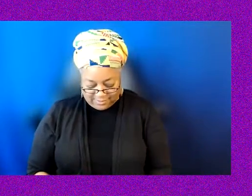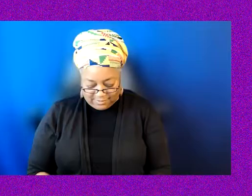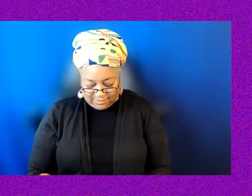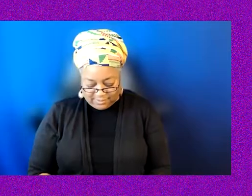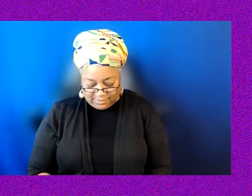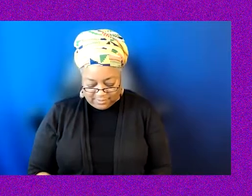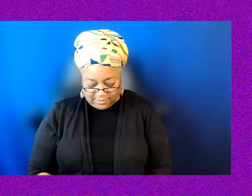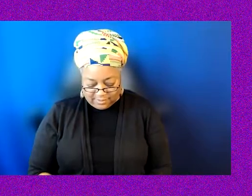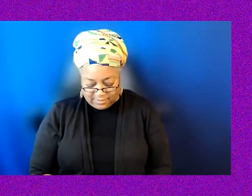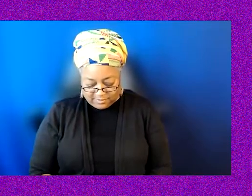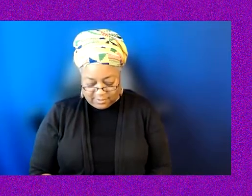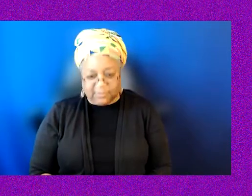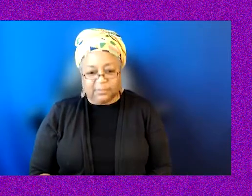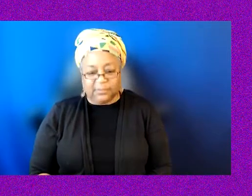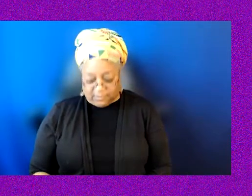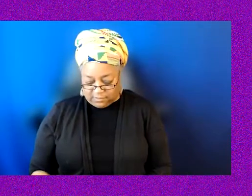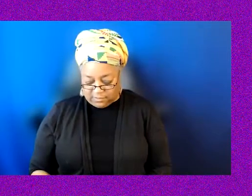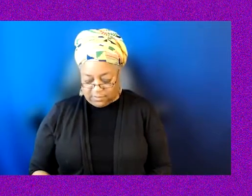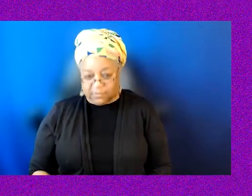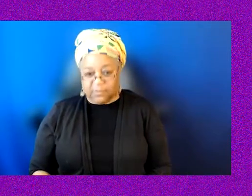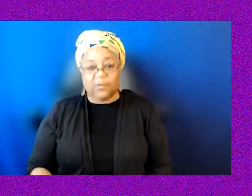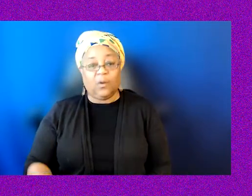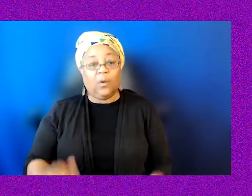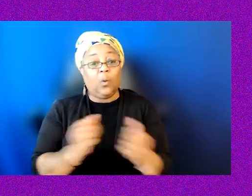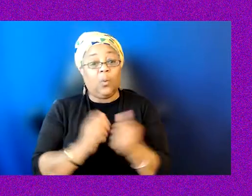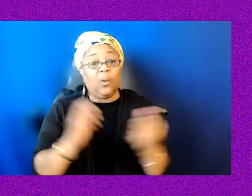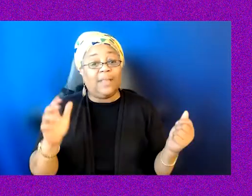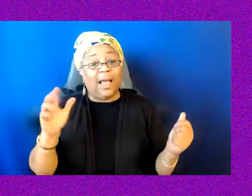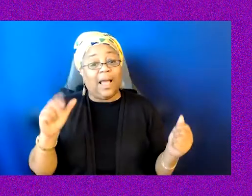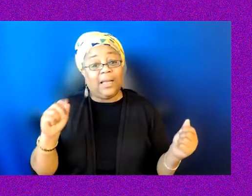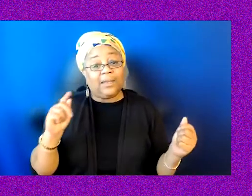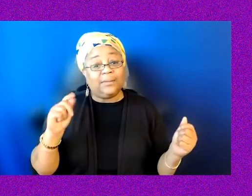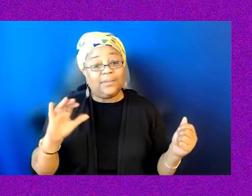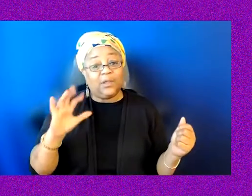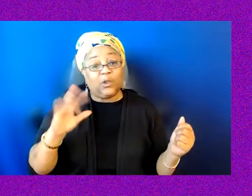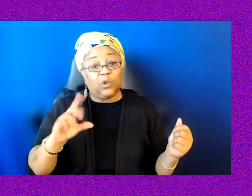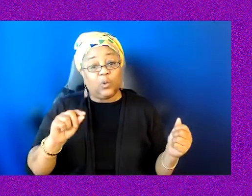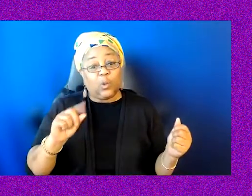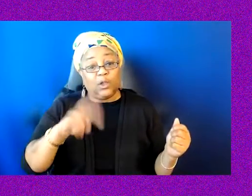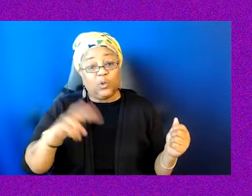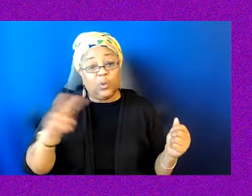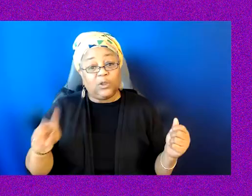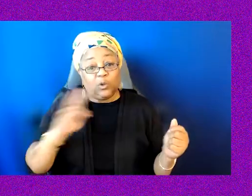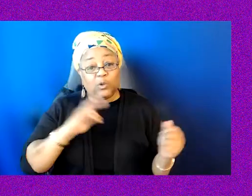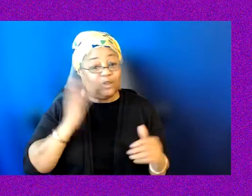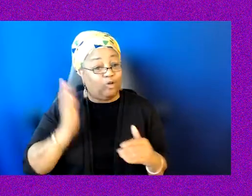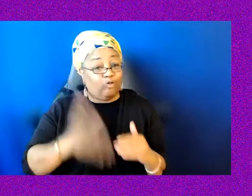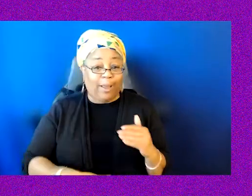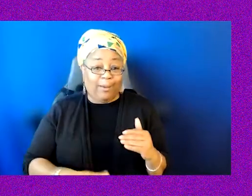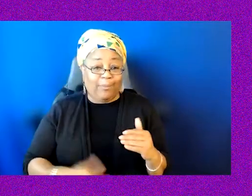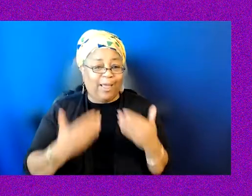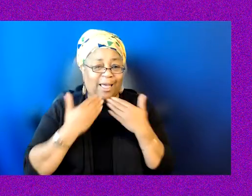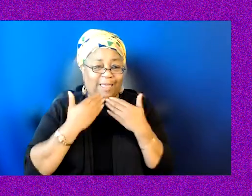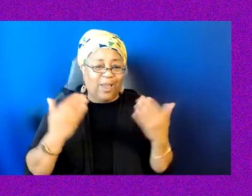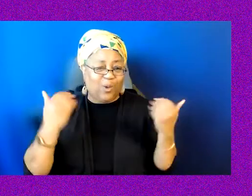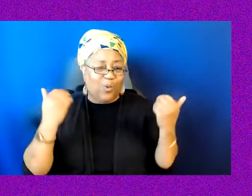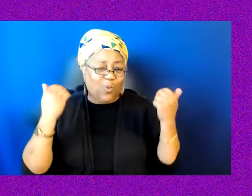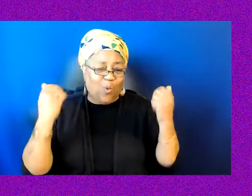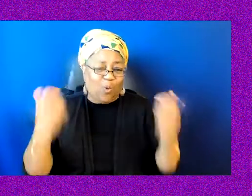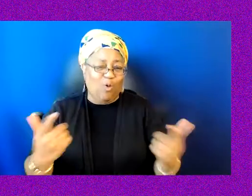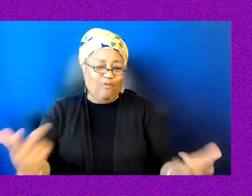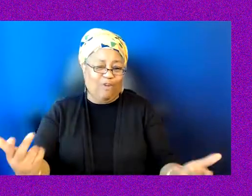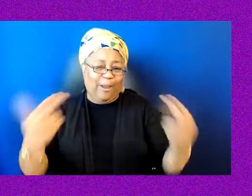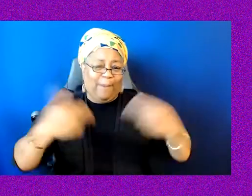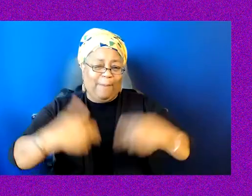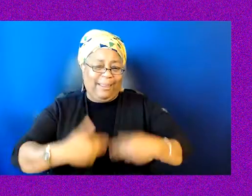All right, and with that, AMC 2022. Ya estamos de vuelta, AMC 2022, ya. Terminamos, gracias